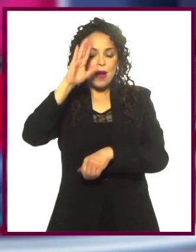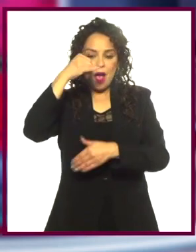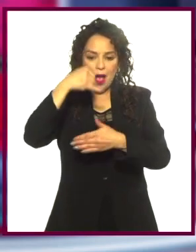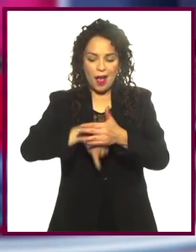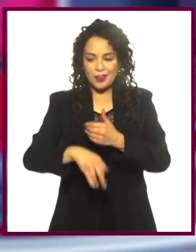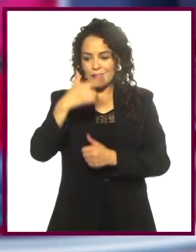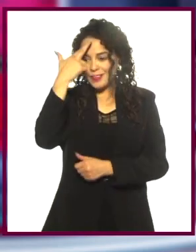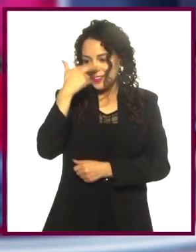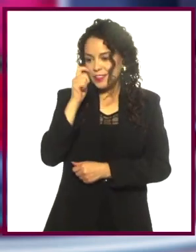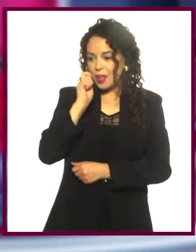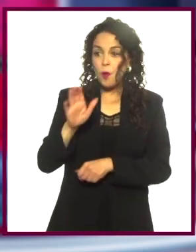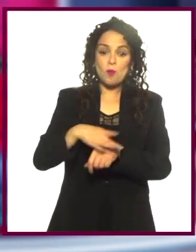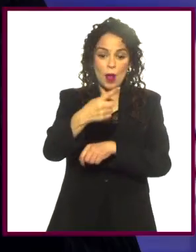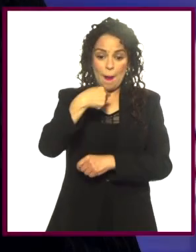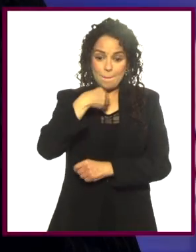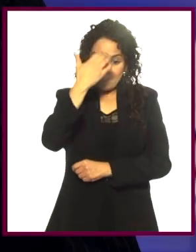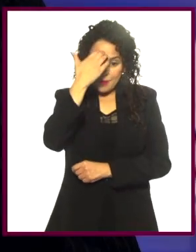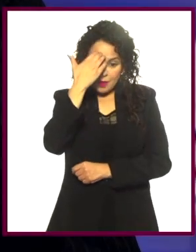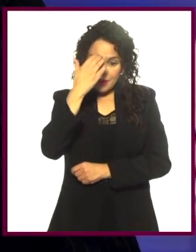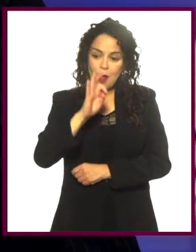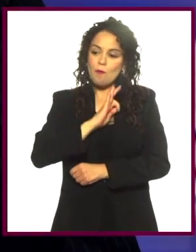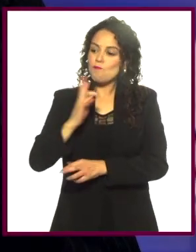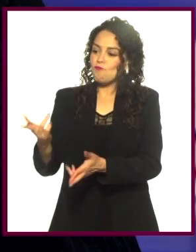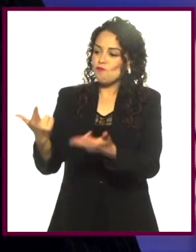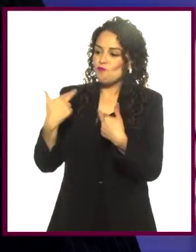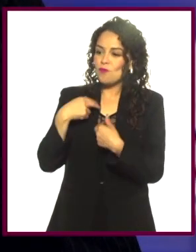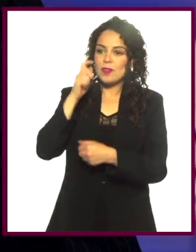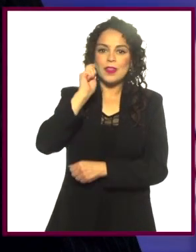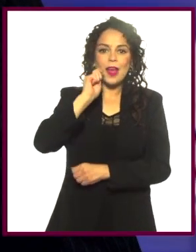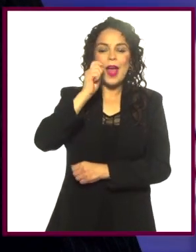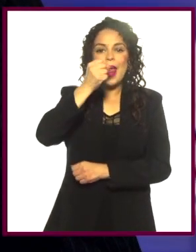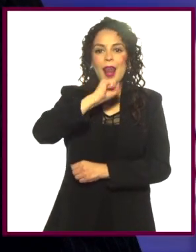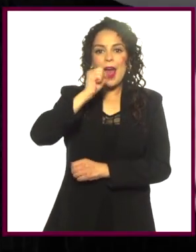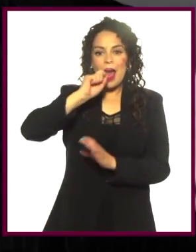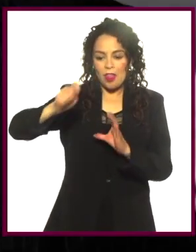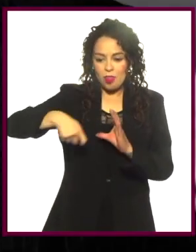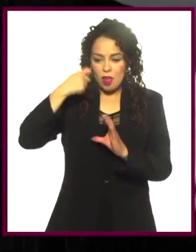conoce más, hasta podría regalarme el helado que hay en el refrigerador.